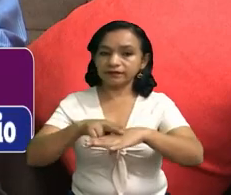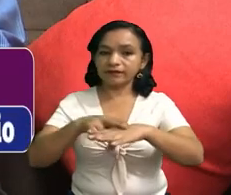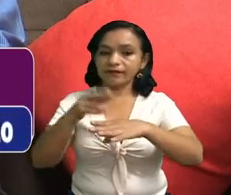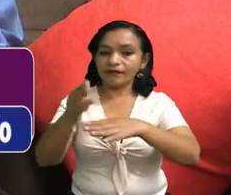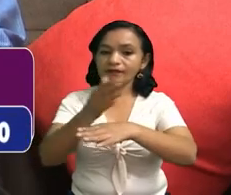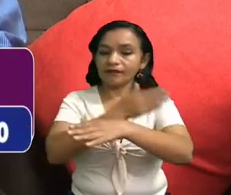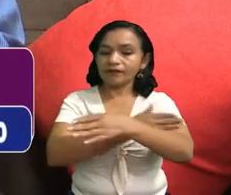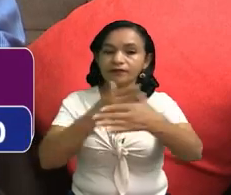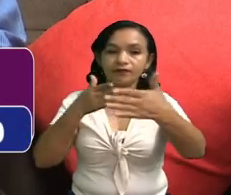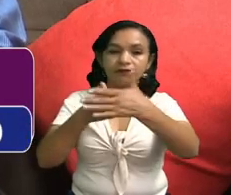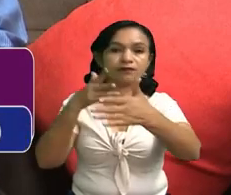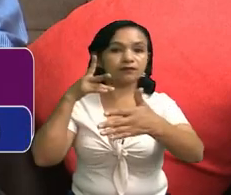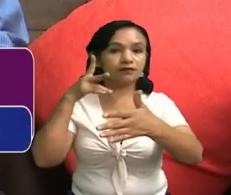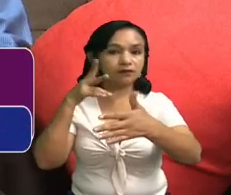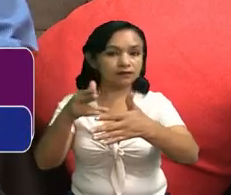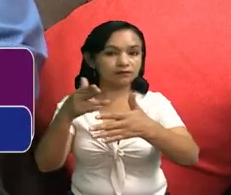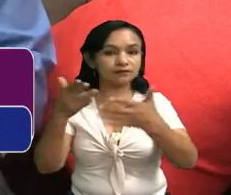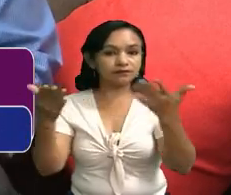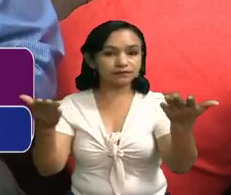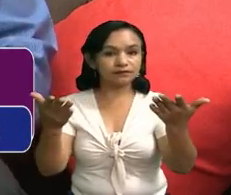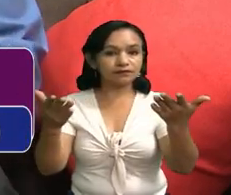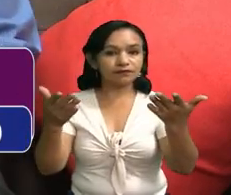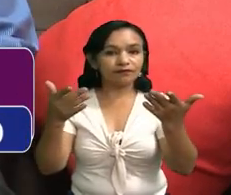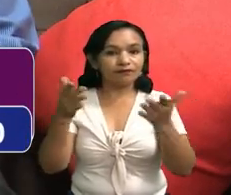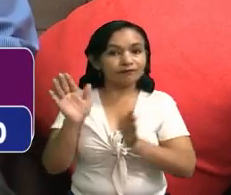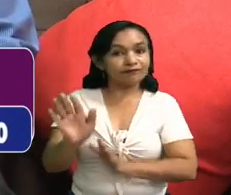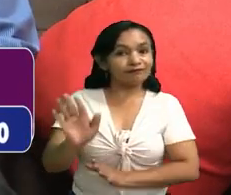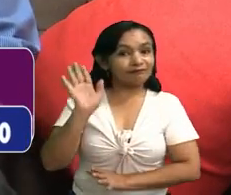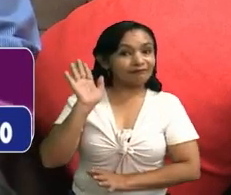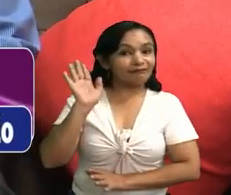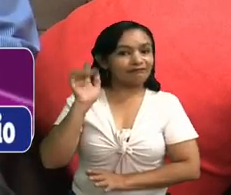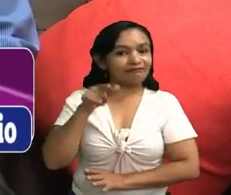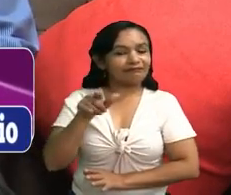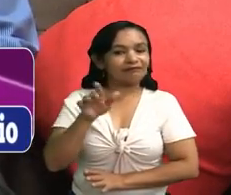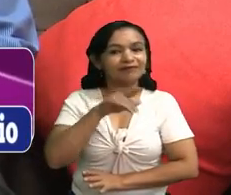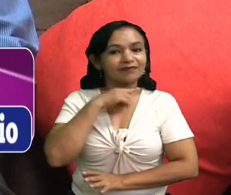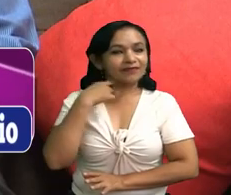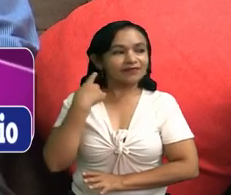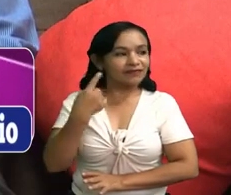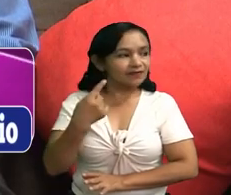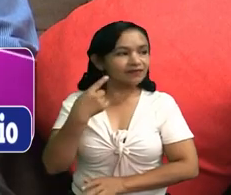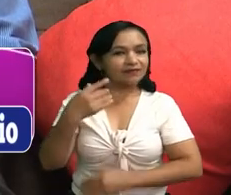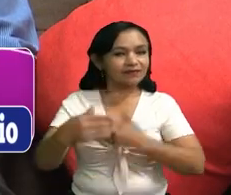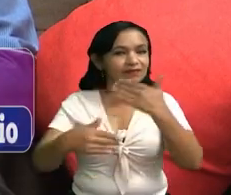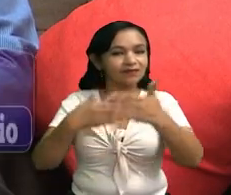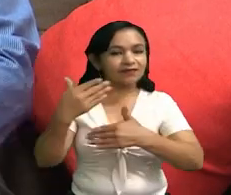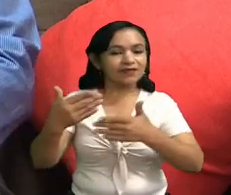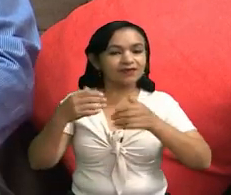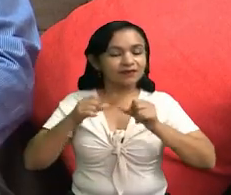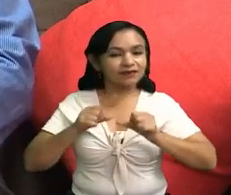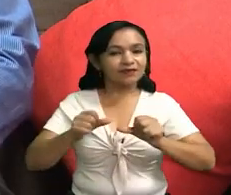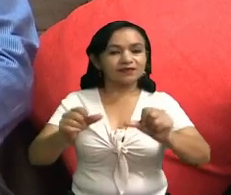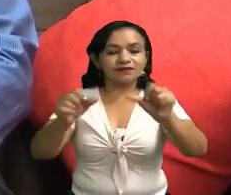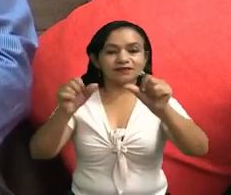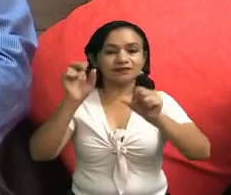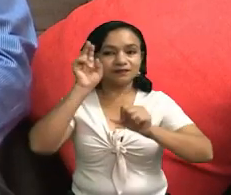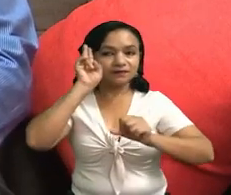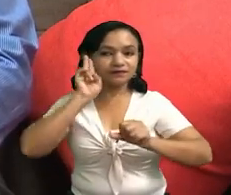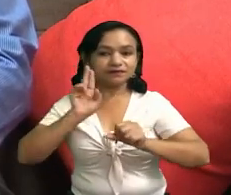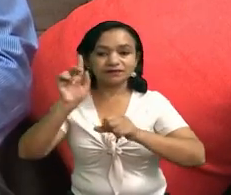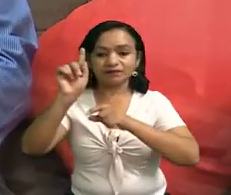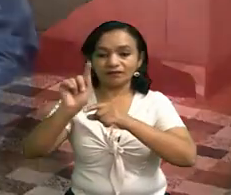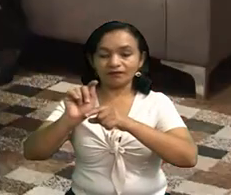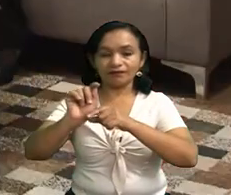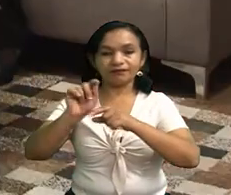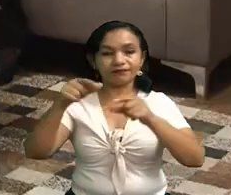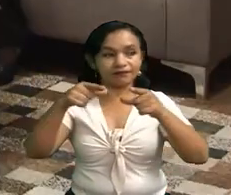antes de irnos a la pausa, ya casi que comprometida, ¿no? Es decir, bueno, procesos que están en marcha ahora mismo en la UNAM Managua, que estarán